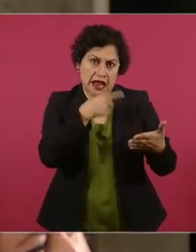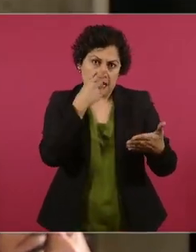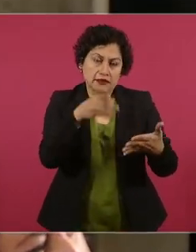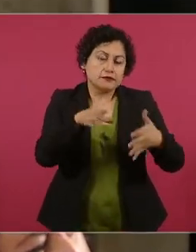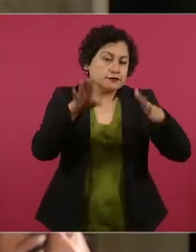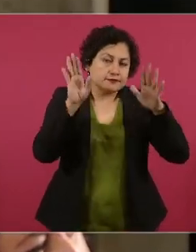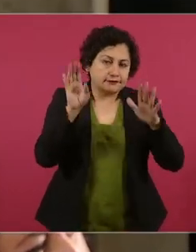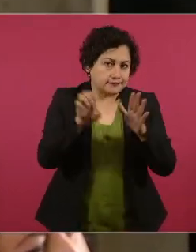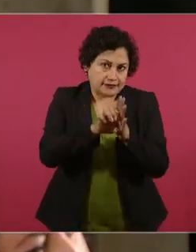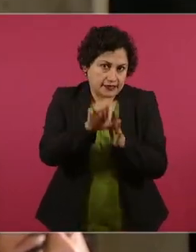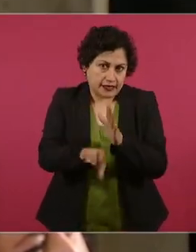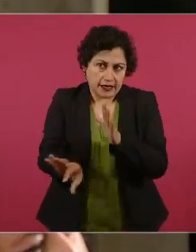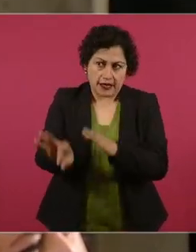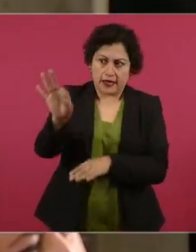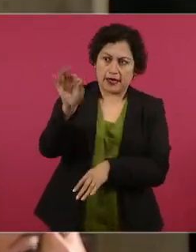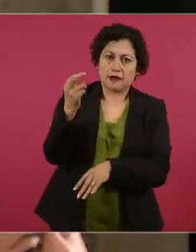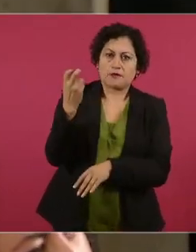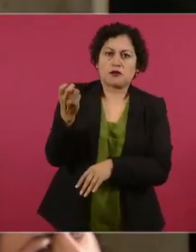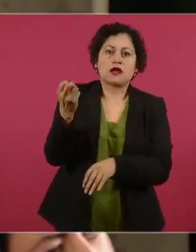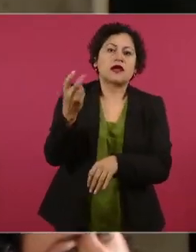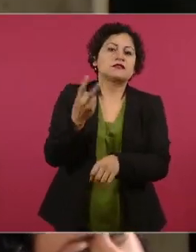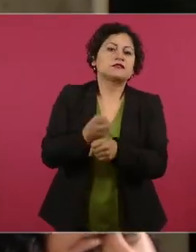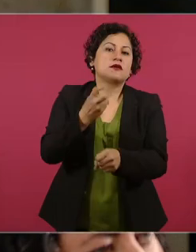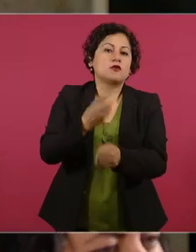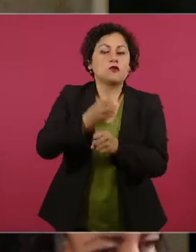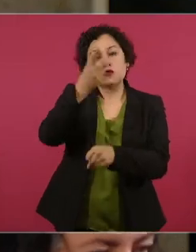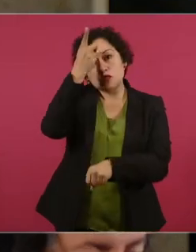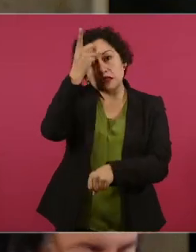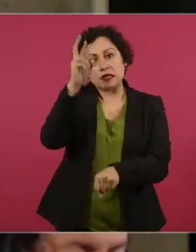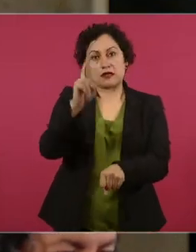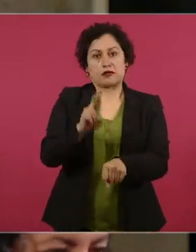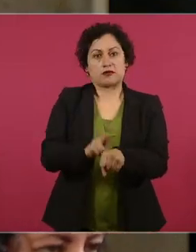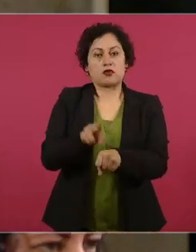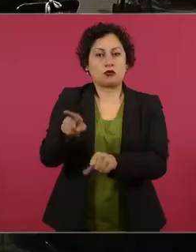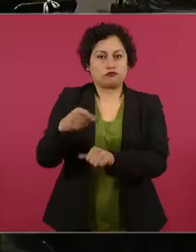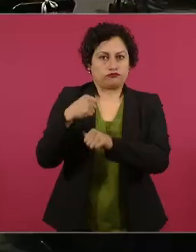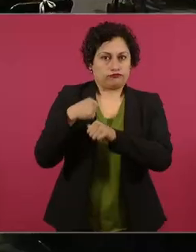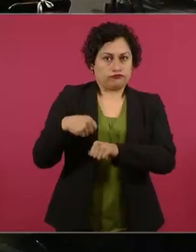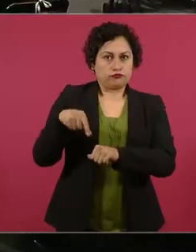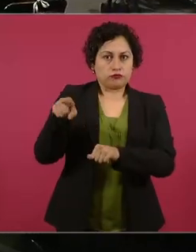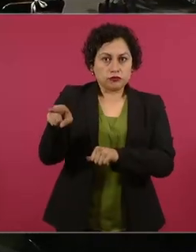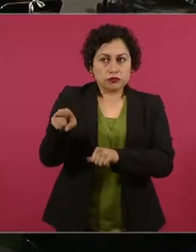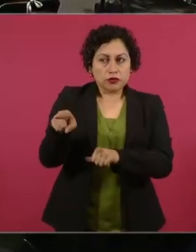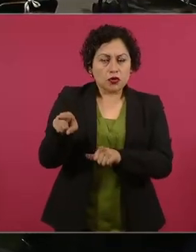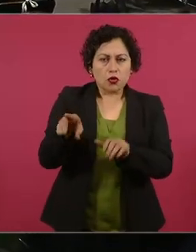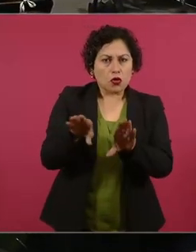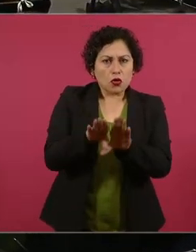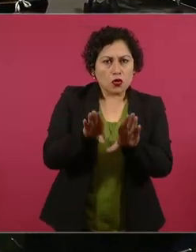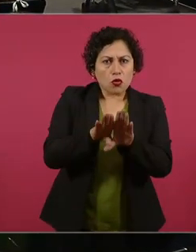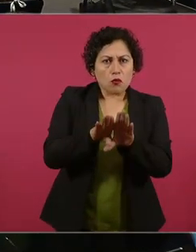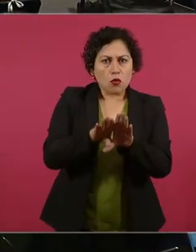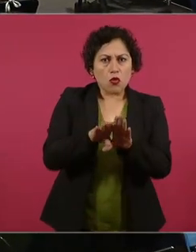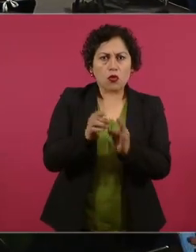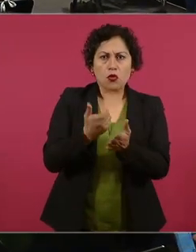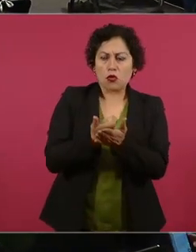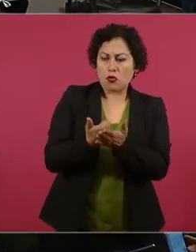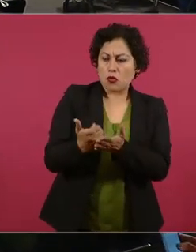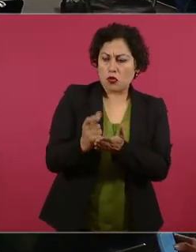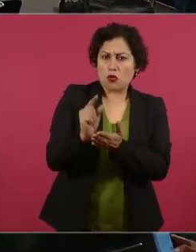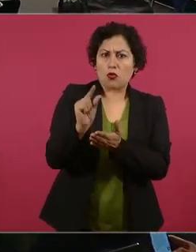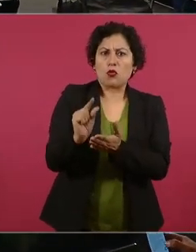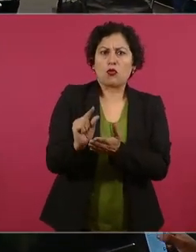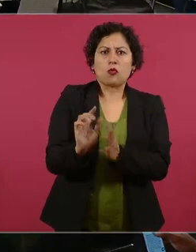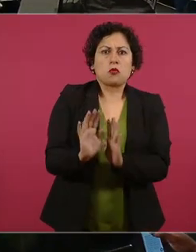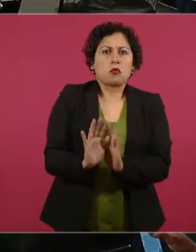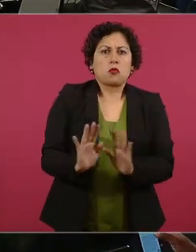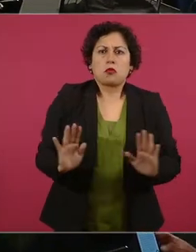ejemplo, de un nivel de subdirector, por ejemplo, que es un mando medio, a ellos no les aplica el tema del salario mínimo, del incremento del